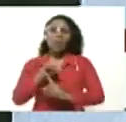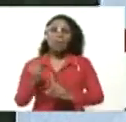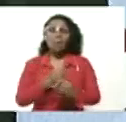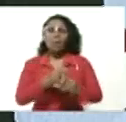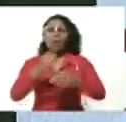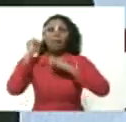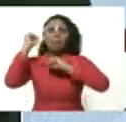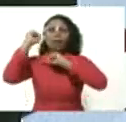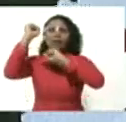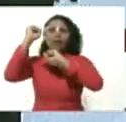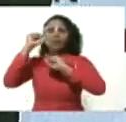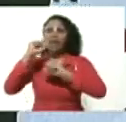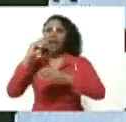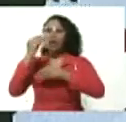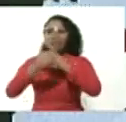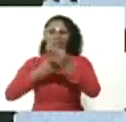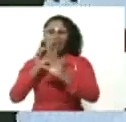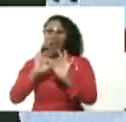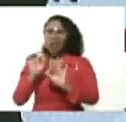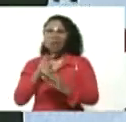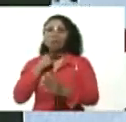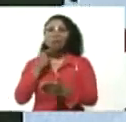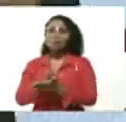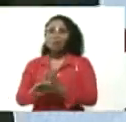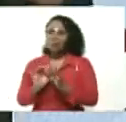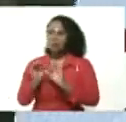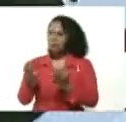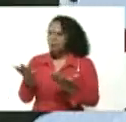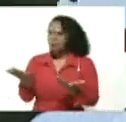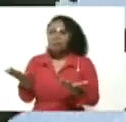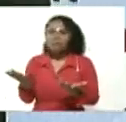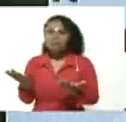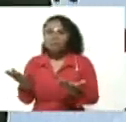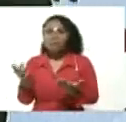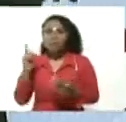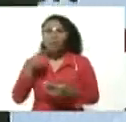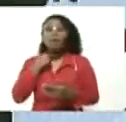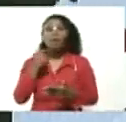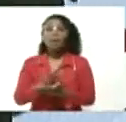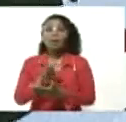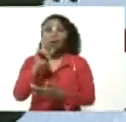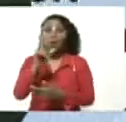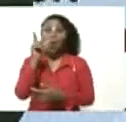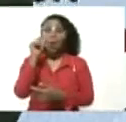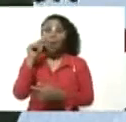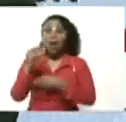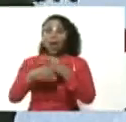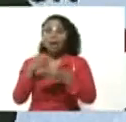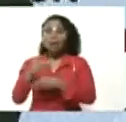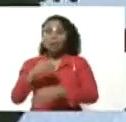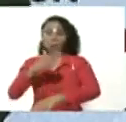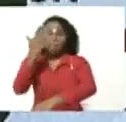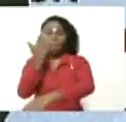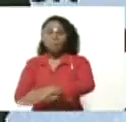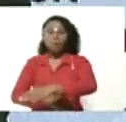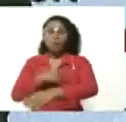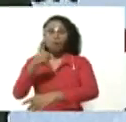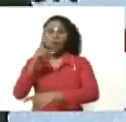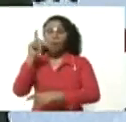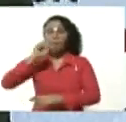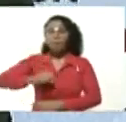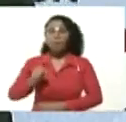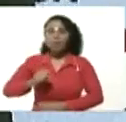no se registró ni siquiera un fallecido. Se registró una muerte de un perturbado que le había cercenado un brazo con un machete a un